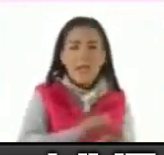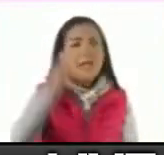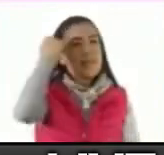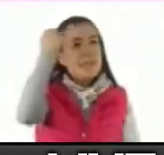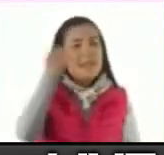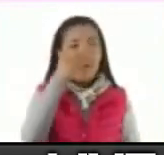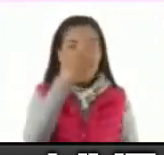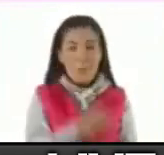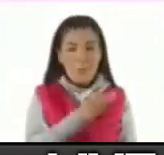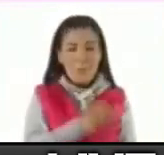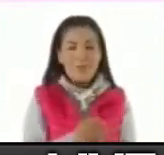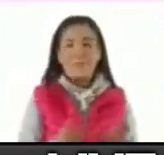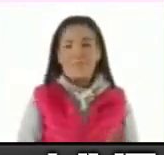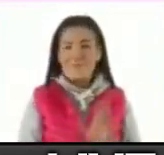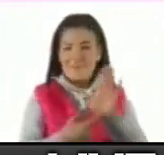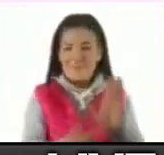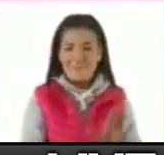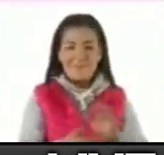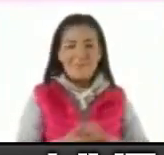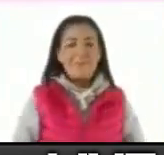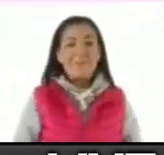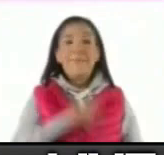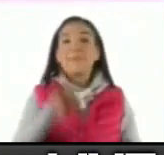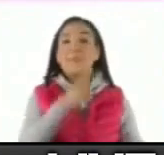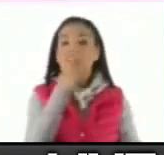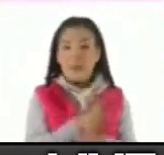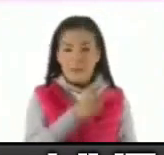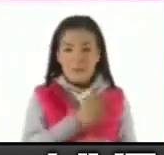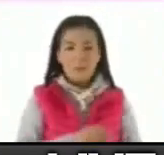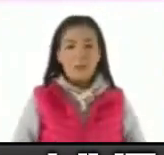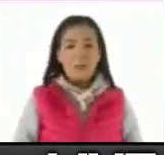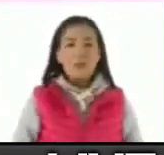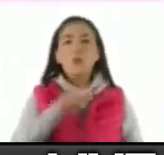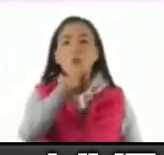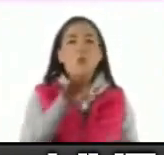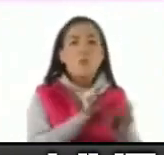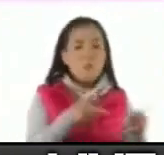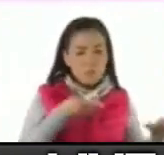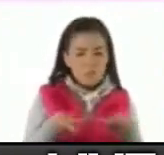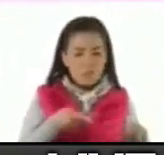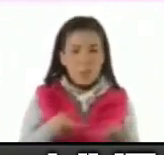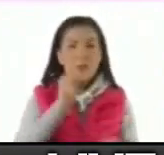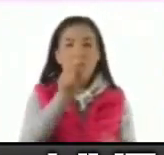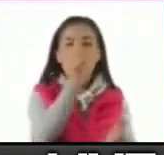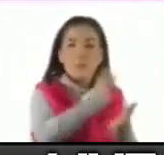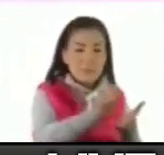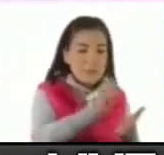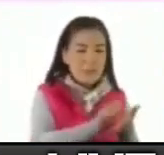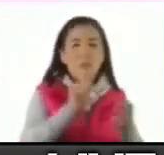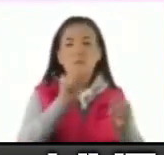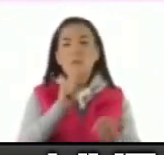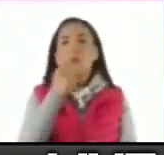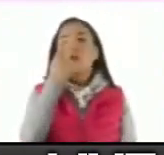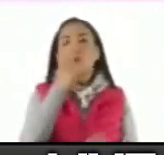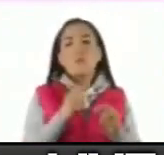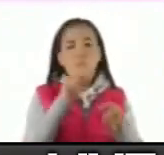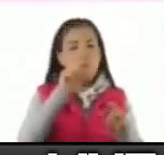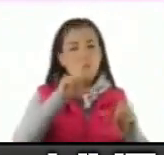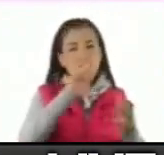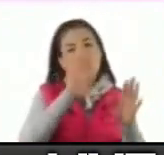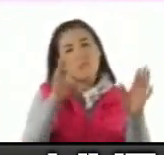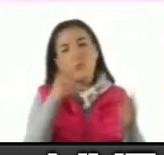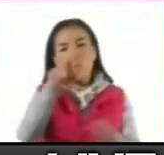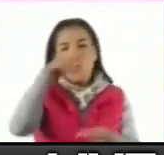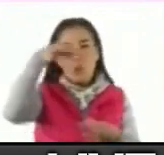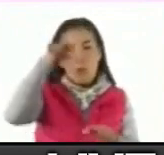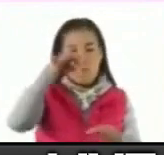esta ocasión presentaremos. Segunda, que con ellas elaboren un texto no mayor a una cuartilla, donde a manera de